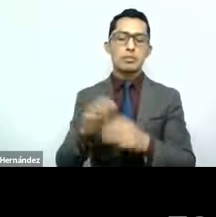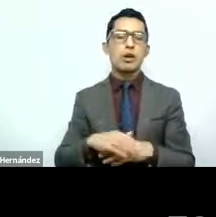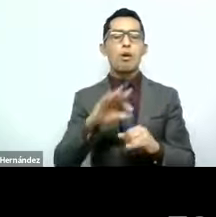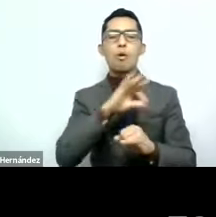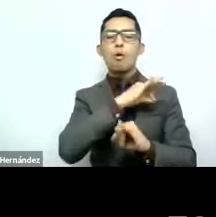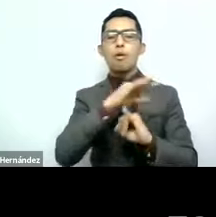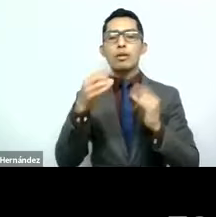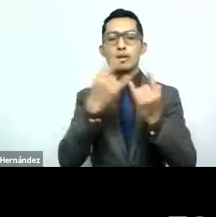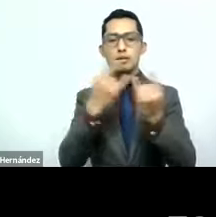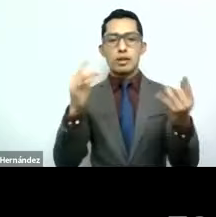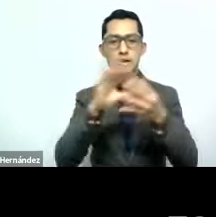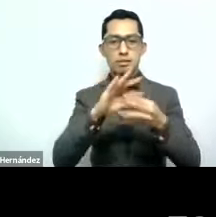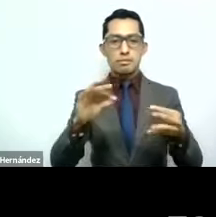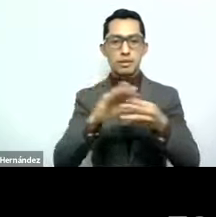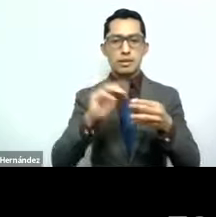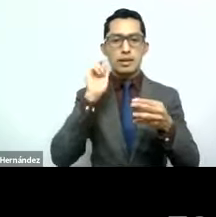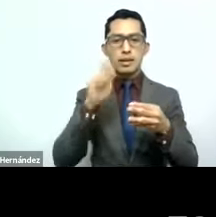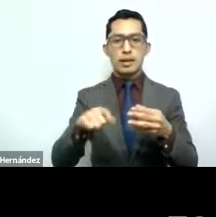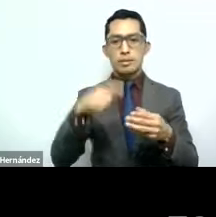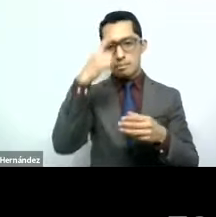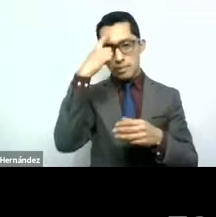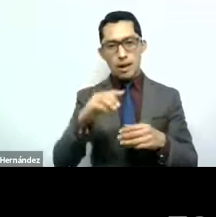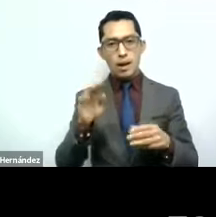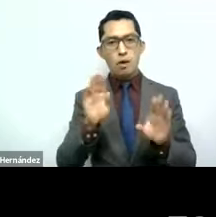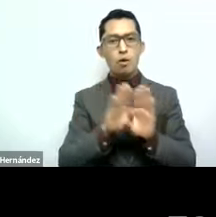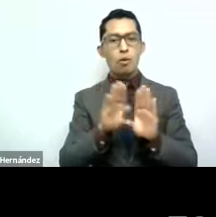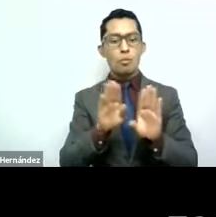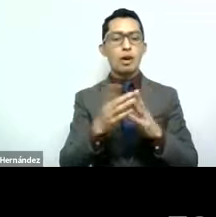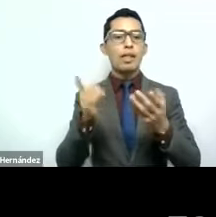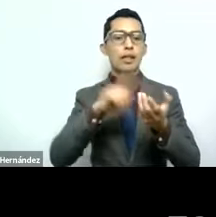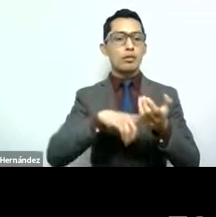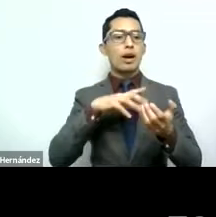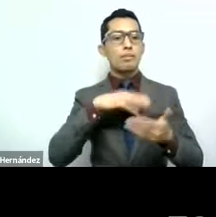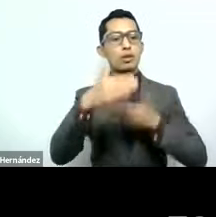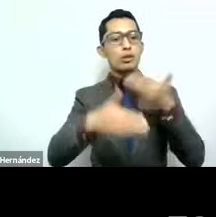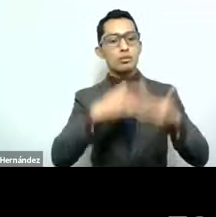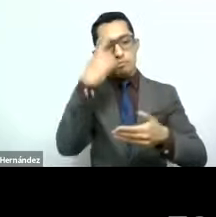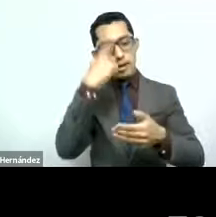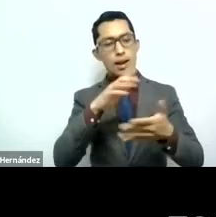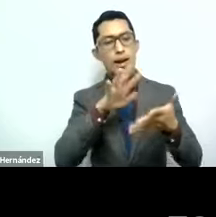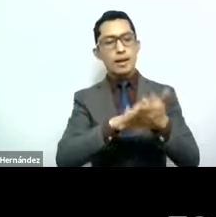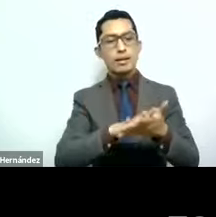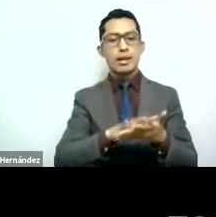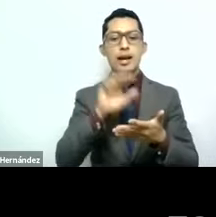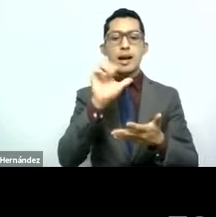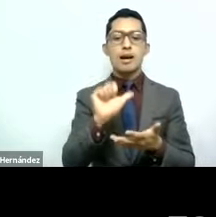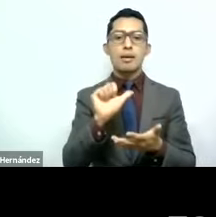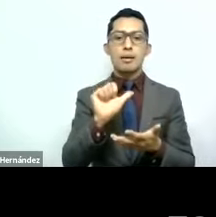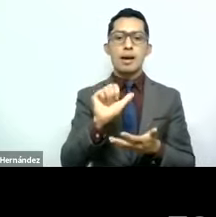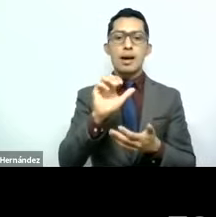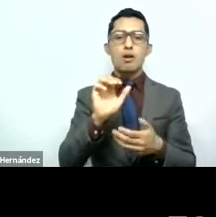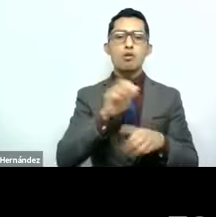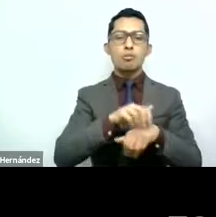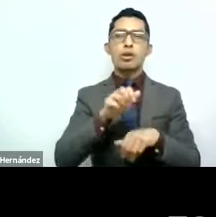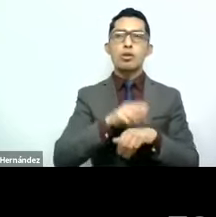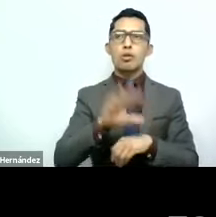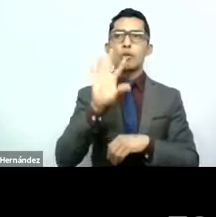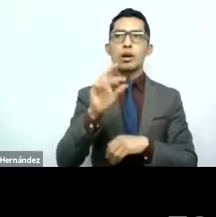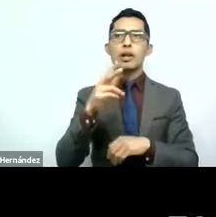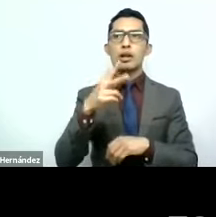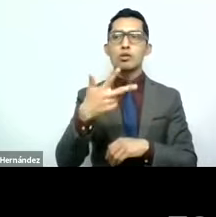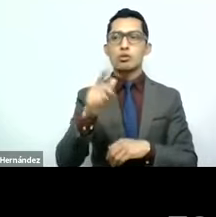es uno de beneficios procesales y medidas cautelares. Es el amparo directo en revisión 4811